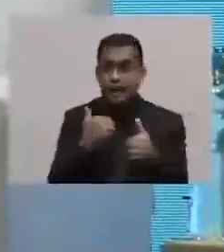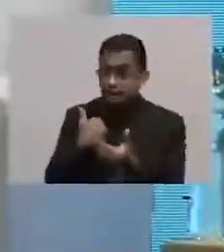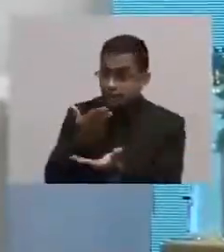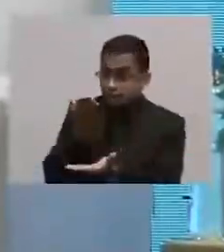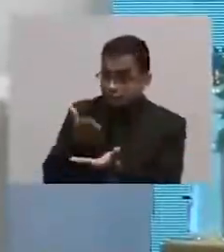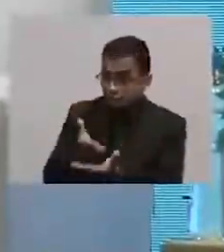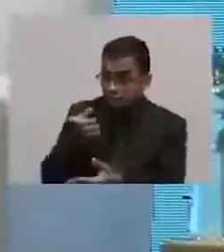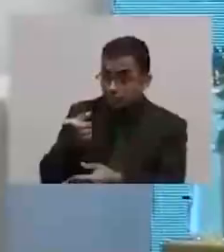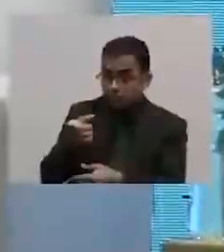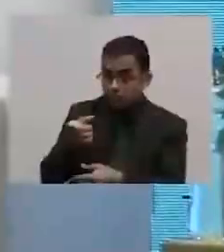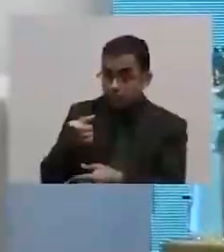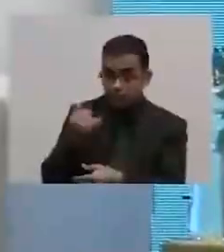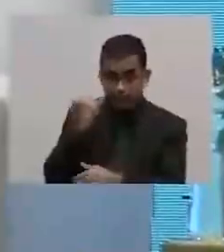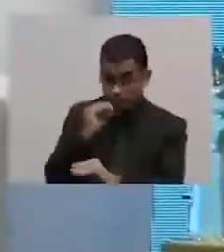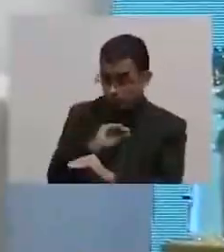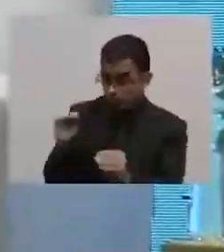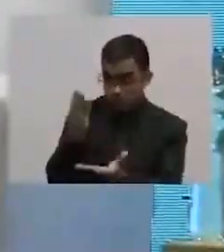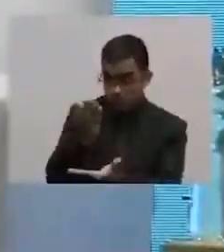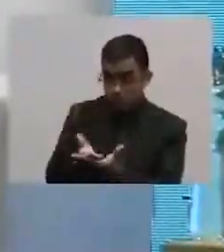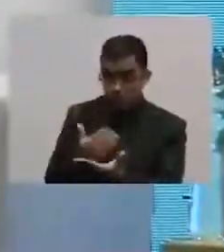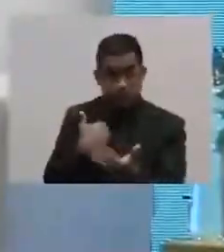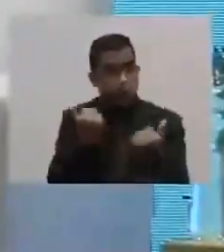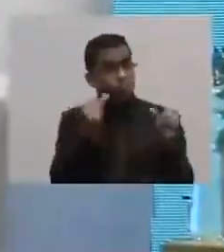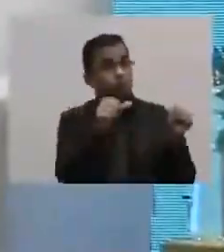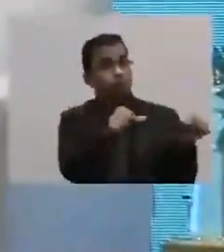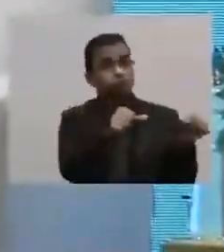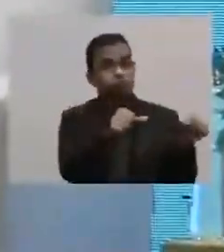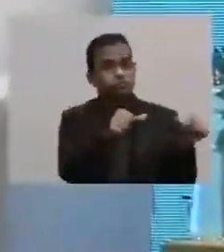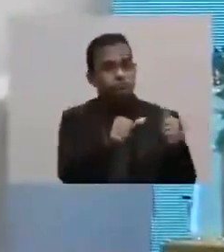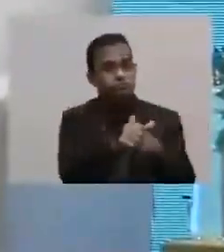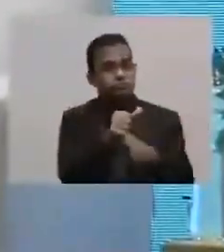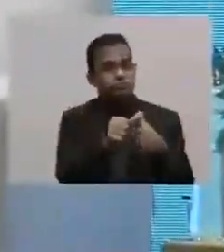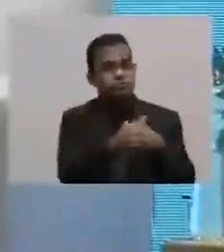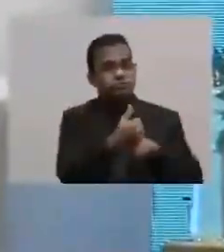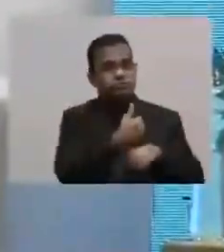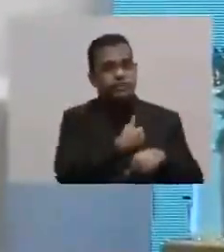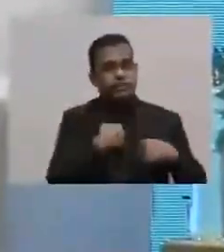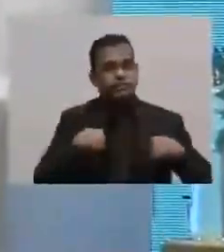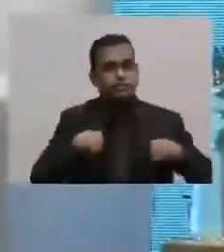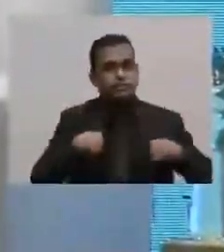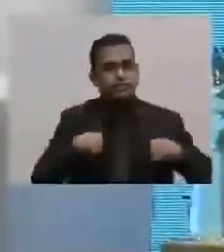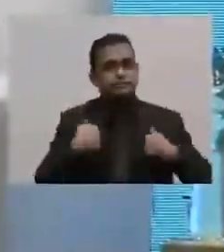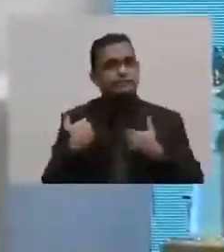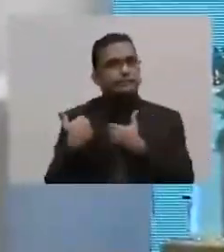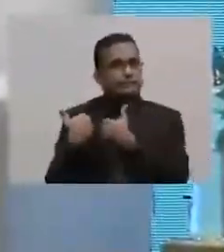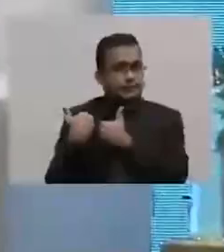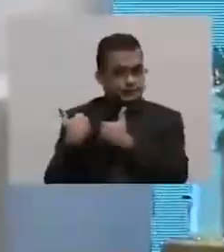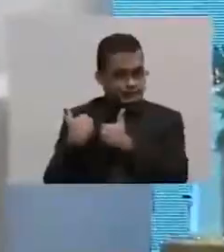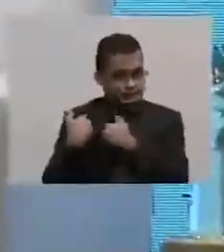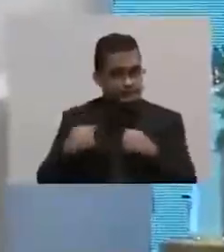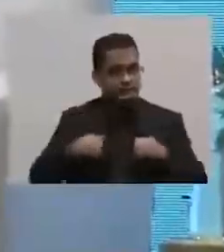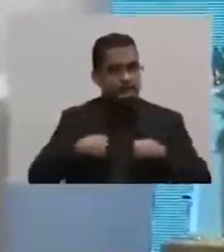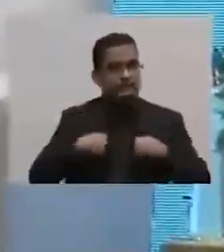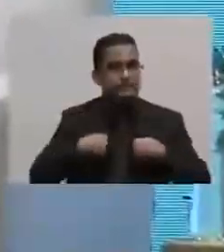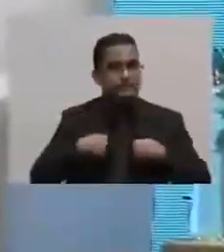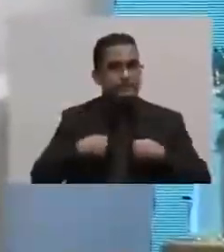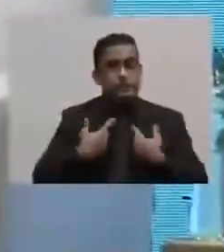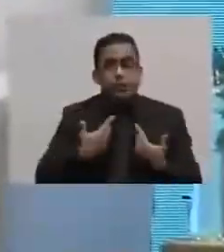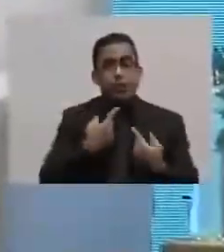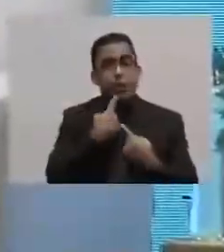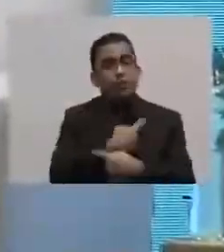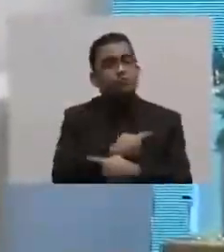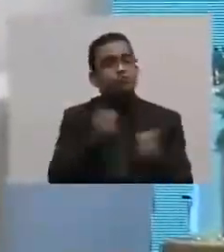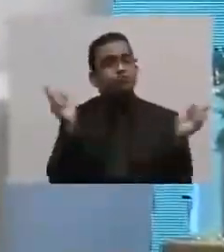yo arriesgarme a publicarla. Porque también en esto hay un tema de responsabilidad en ejercicio, porque no es decir cualquier